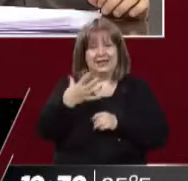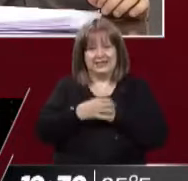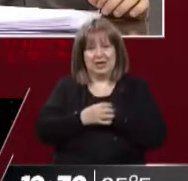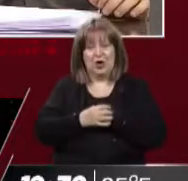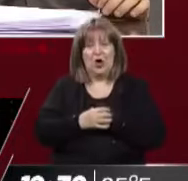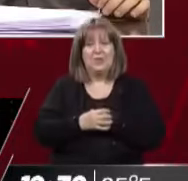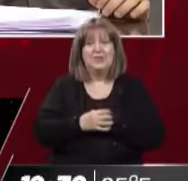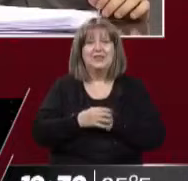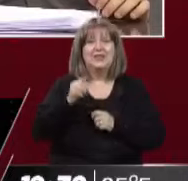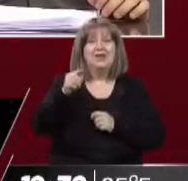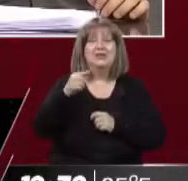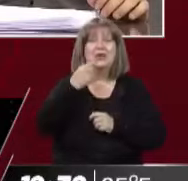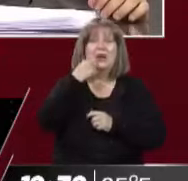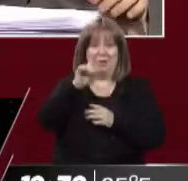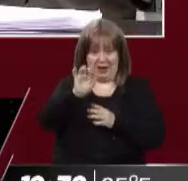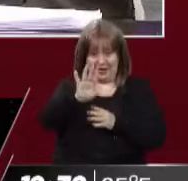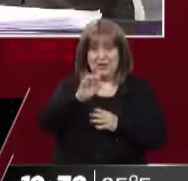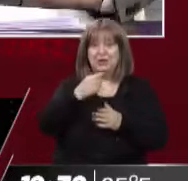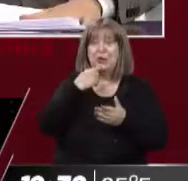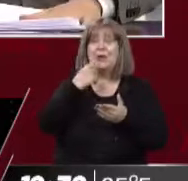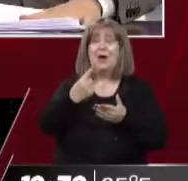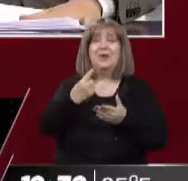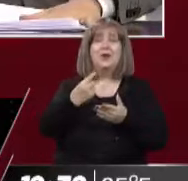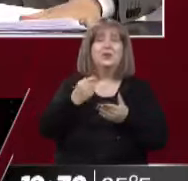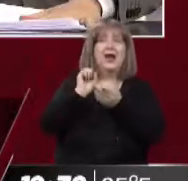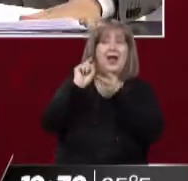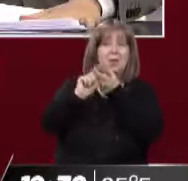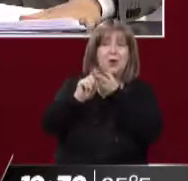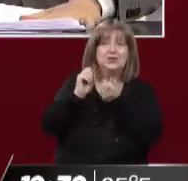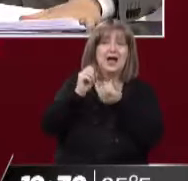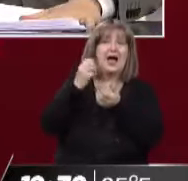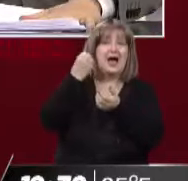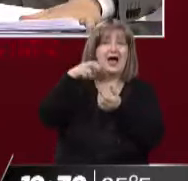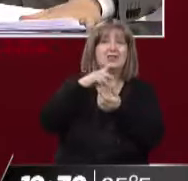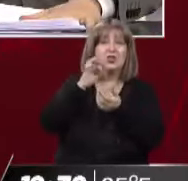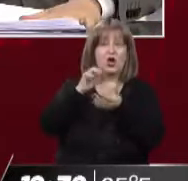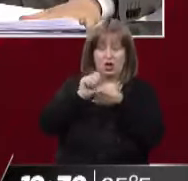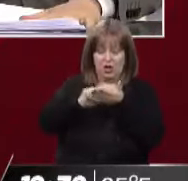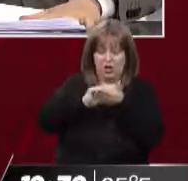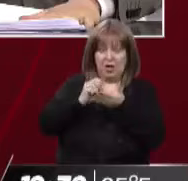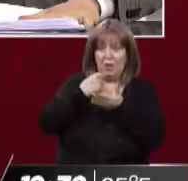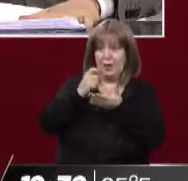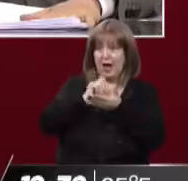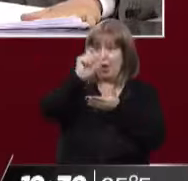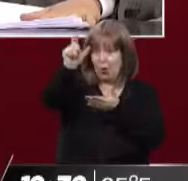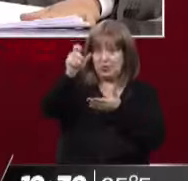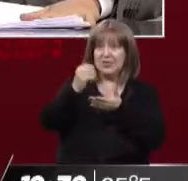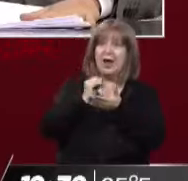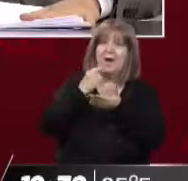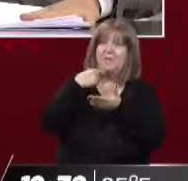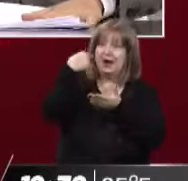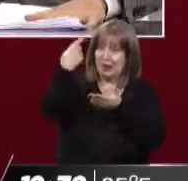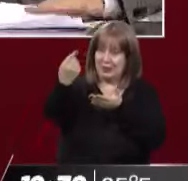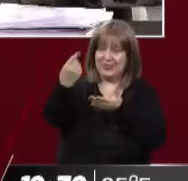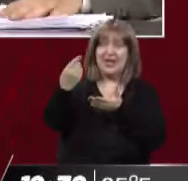Anto, a ver qué me dice. Por favor, a Anto R. Gracias, Anto. Sofi. ¿Le quedó algo? No, las ganas cuando de le ir. Conteste, las ganas de irme. Las ganas